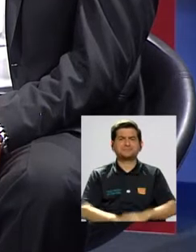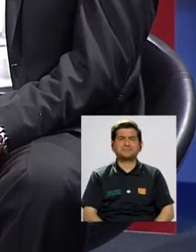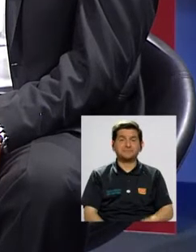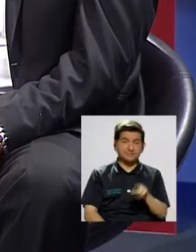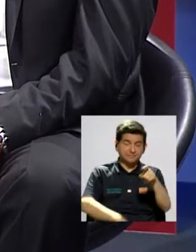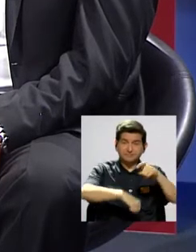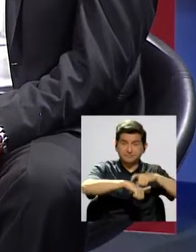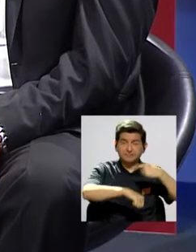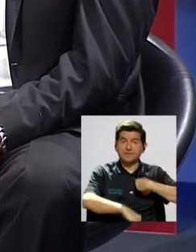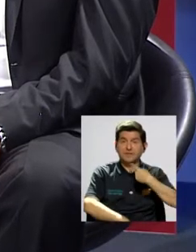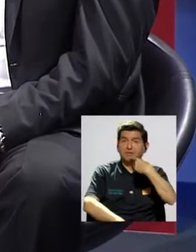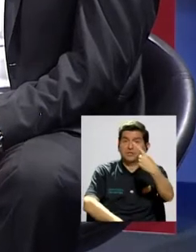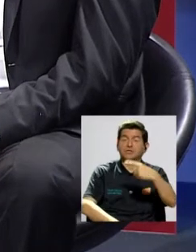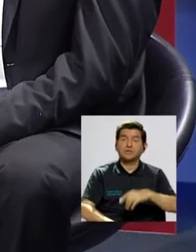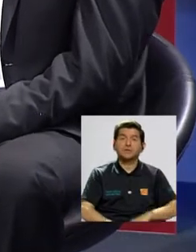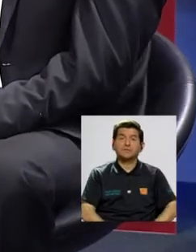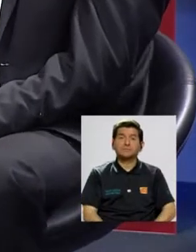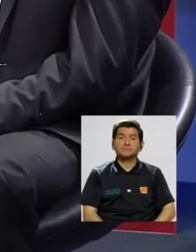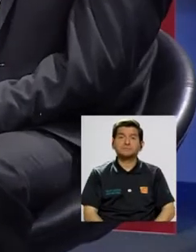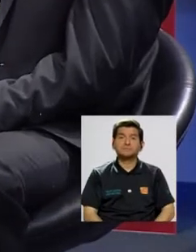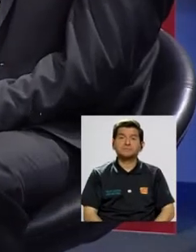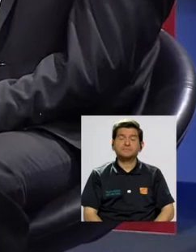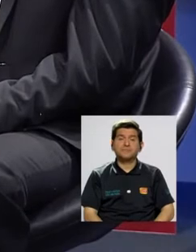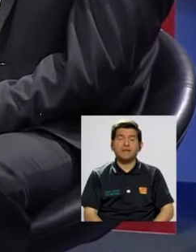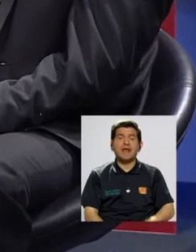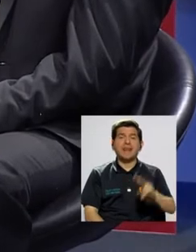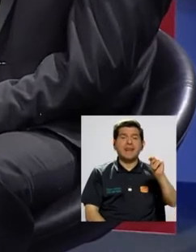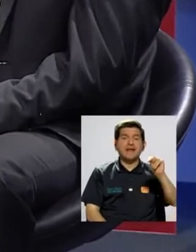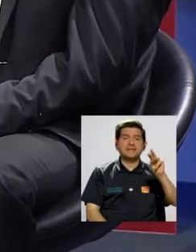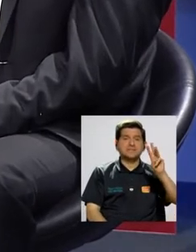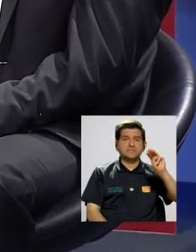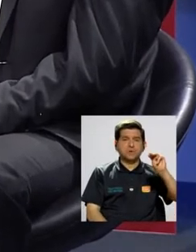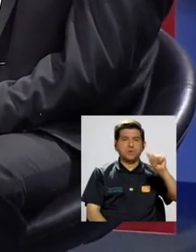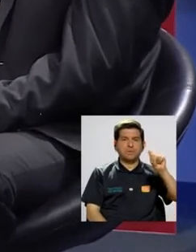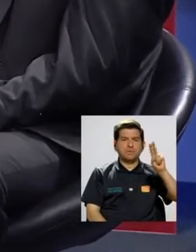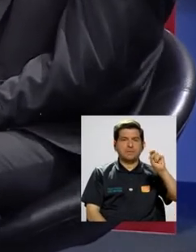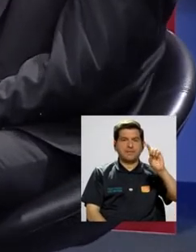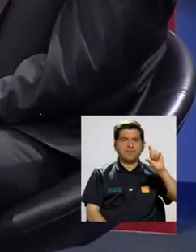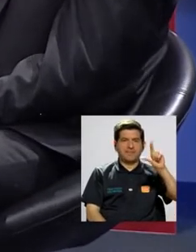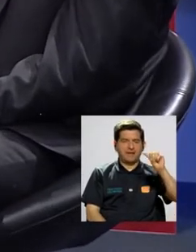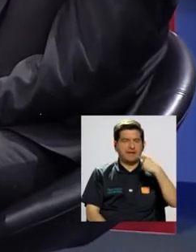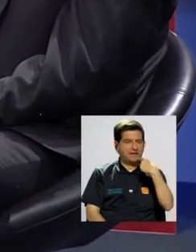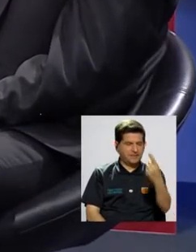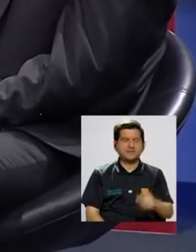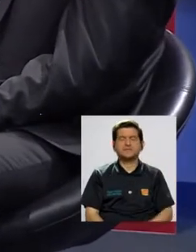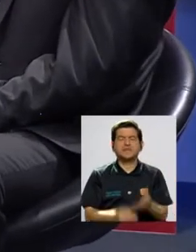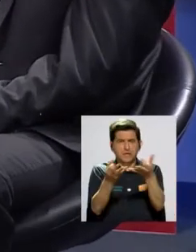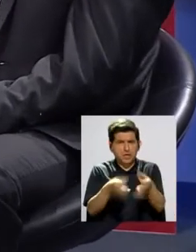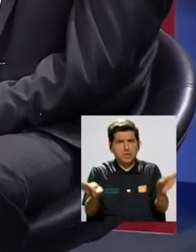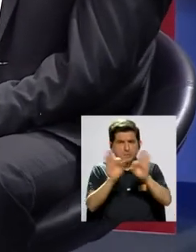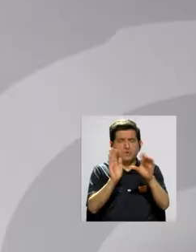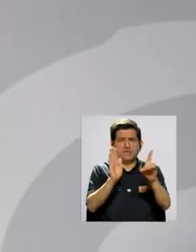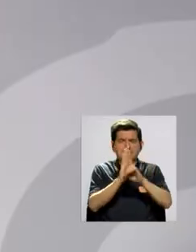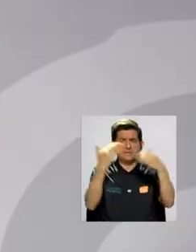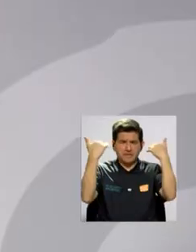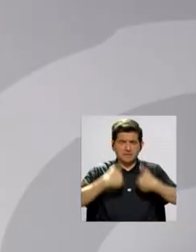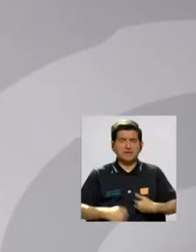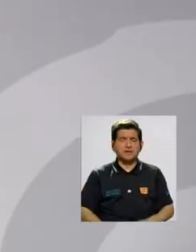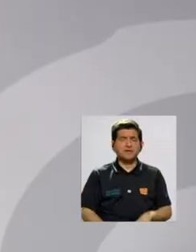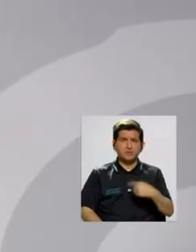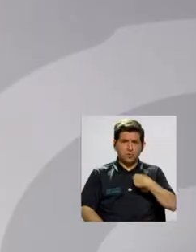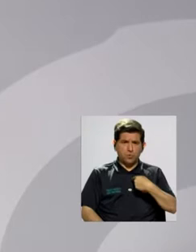ahí donde yo diría que Mandela decía algo que era fundamental en el tema de derechos humanos, que si uno quería trabajar con su enemigo, tenía que hacerlo su